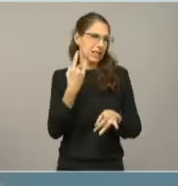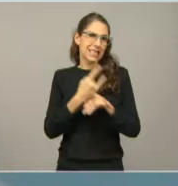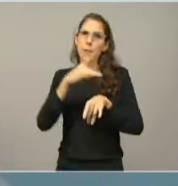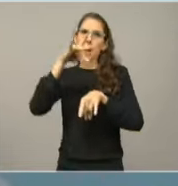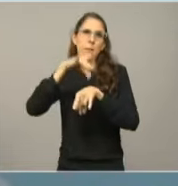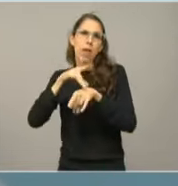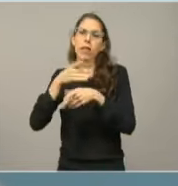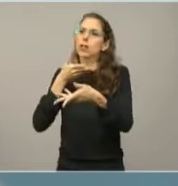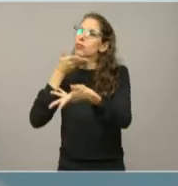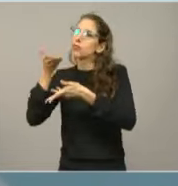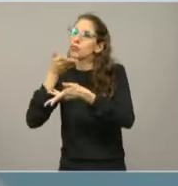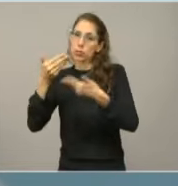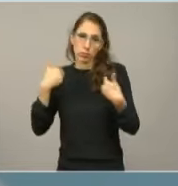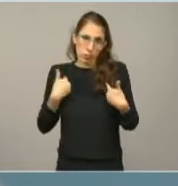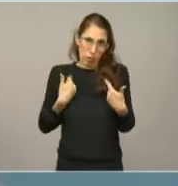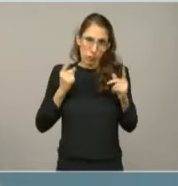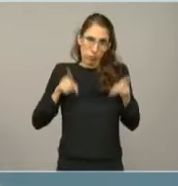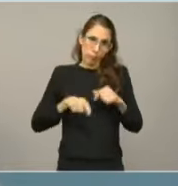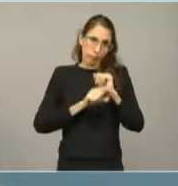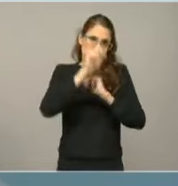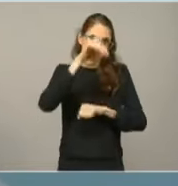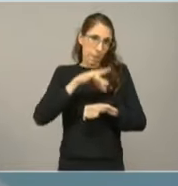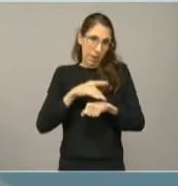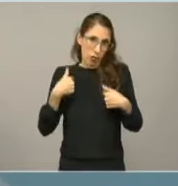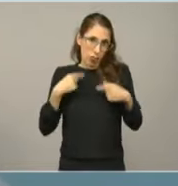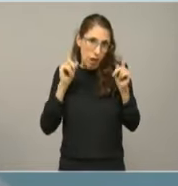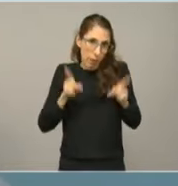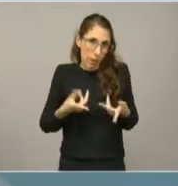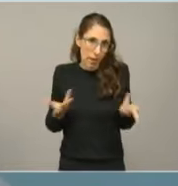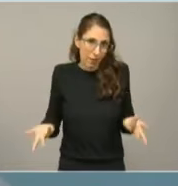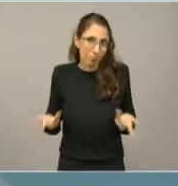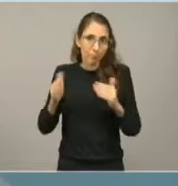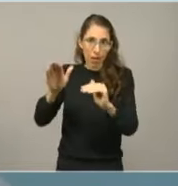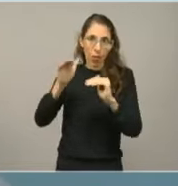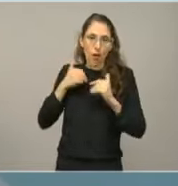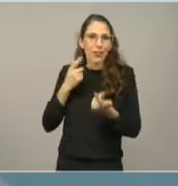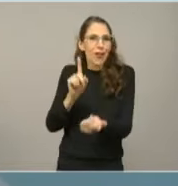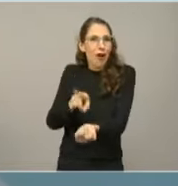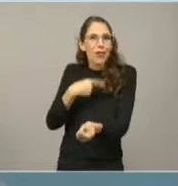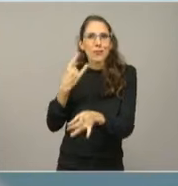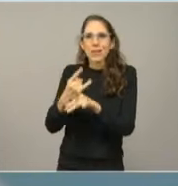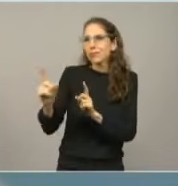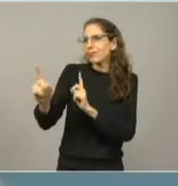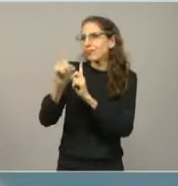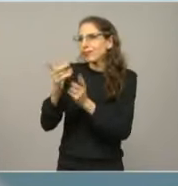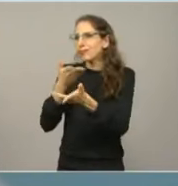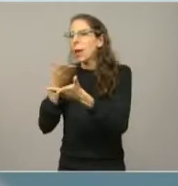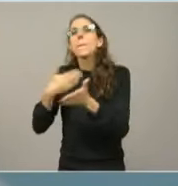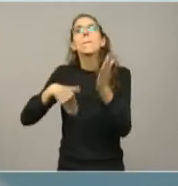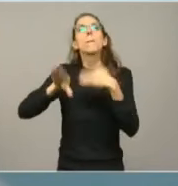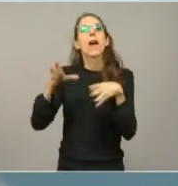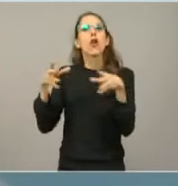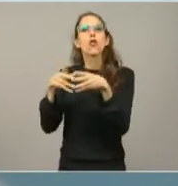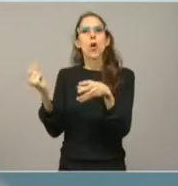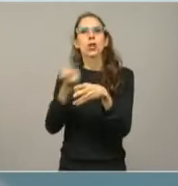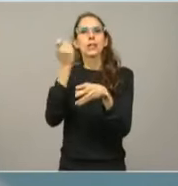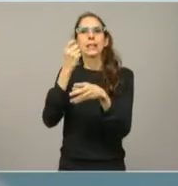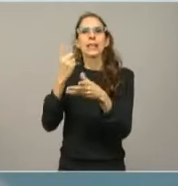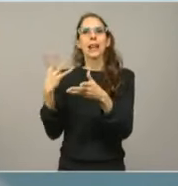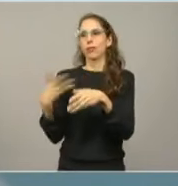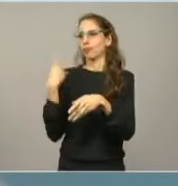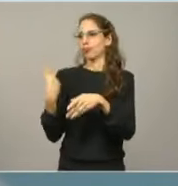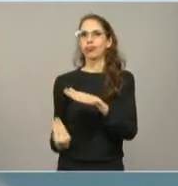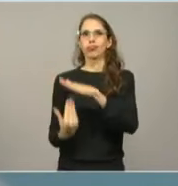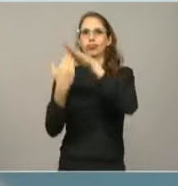salud continuamente de hecho soy un profesional de la salud entonces tengo esa costumbre Especialmente con sus dirigencias sindicales pero cuando camino por los